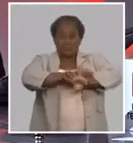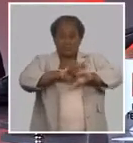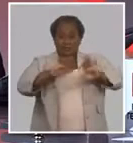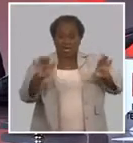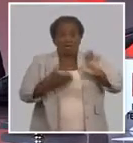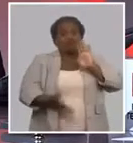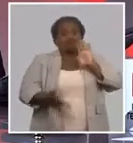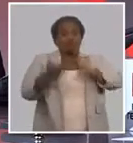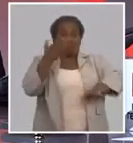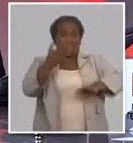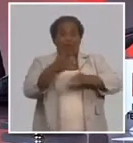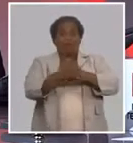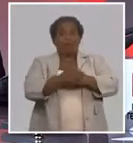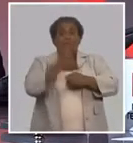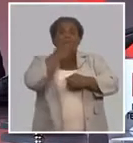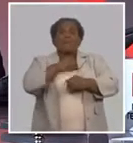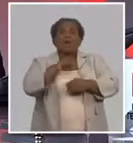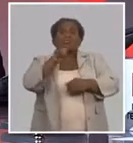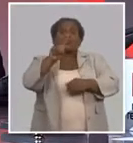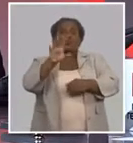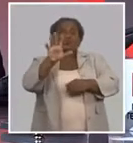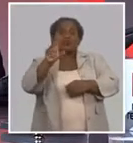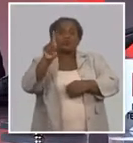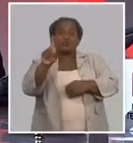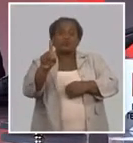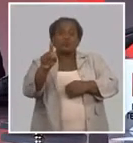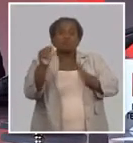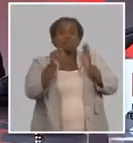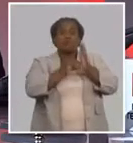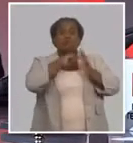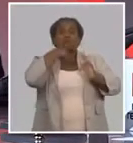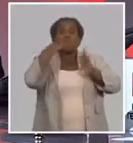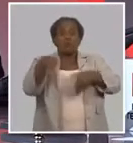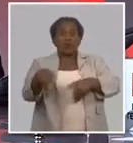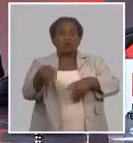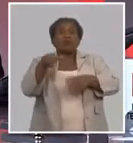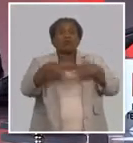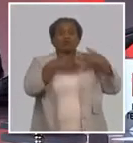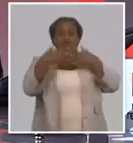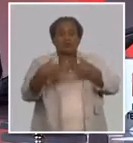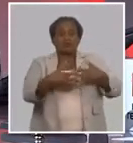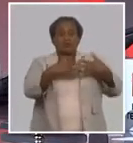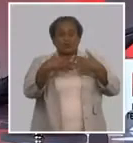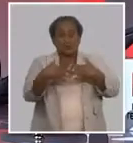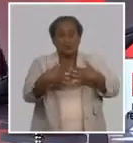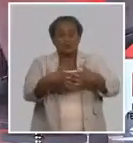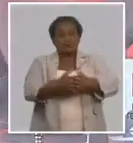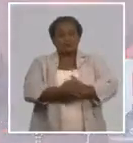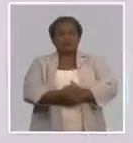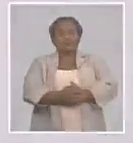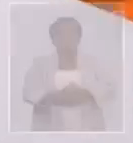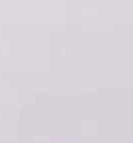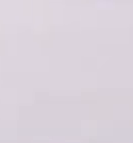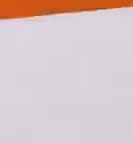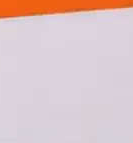superados ahora ya en este minuto de más de 251 mil muertos en ese país nuestra noticia del día